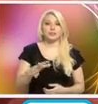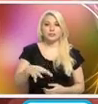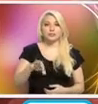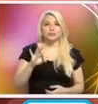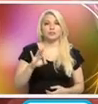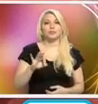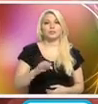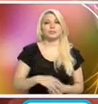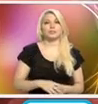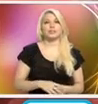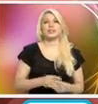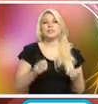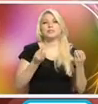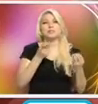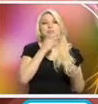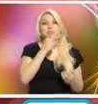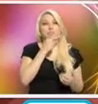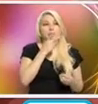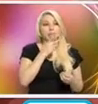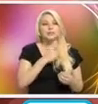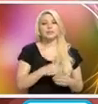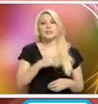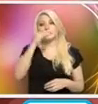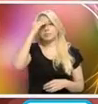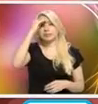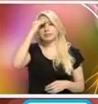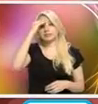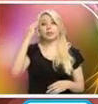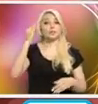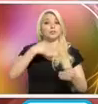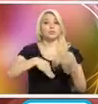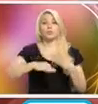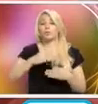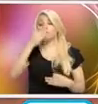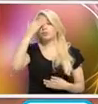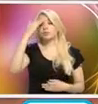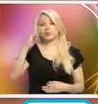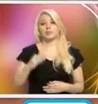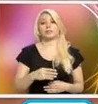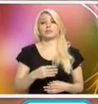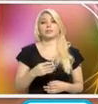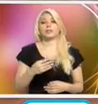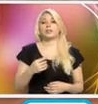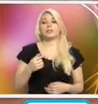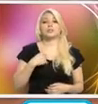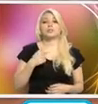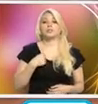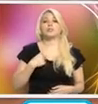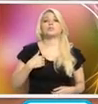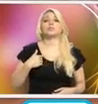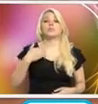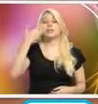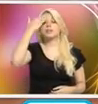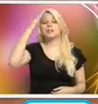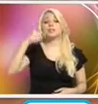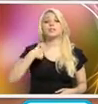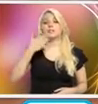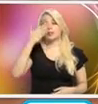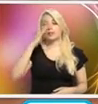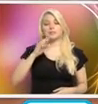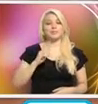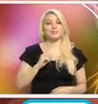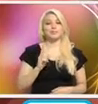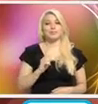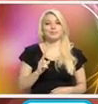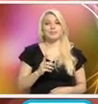el saber y tienen la razón por ser padres. No es verdad. Hay padres que temen que en un momento dado acercarse al hijo a decirle, lo siento, me equivoqué,